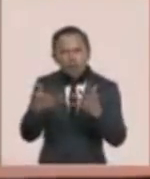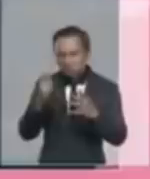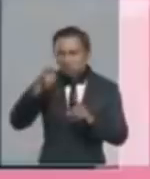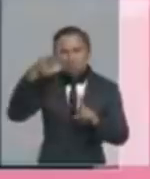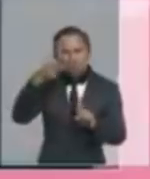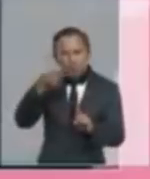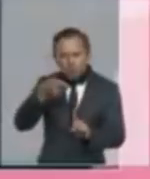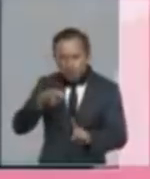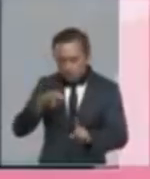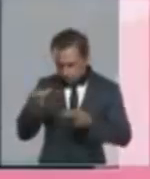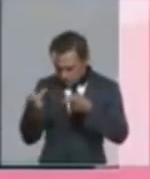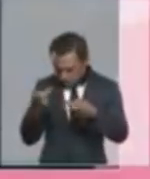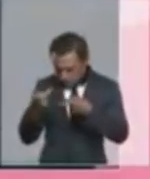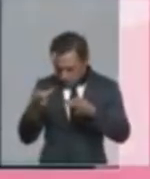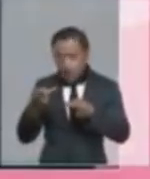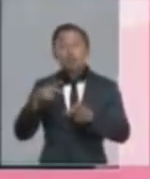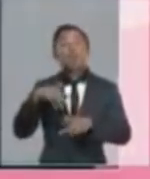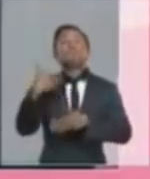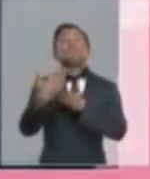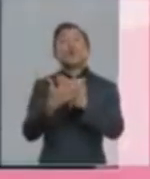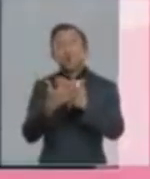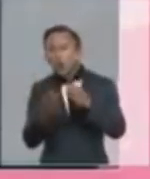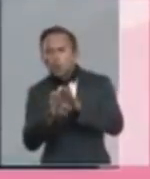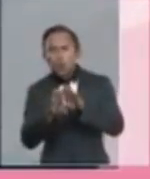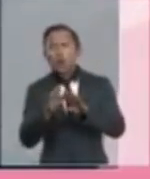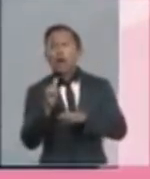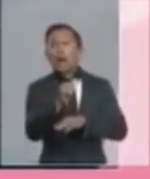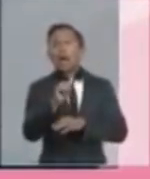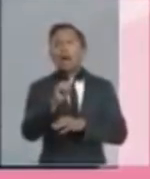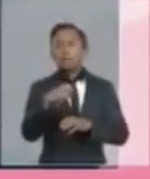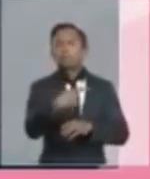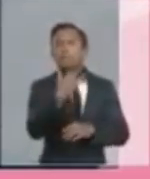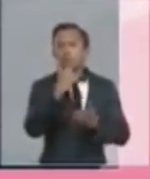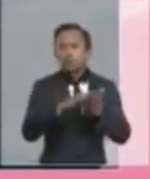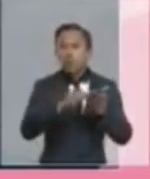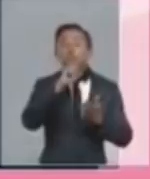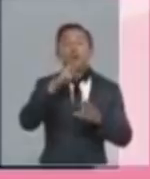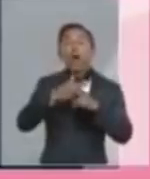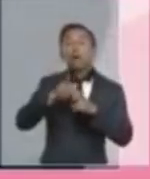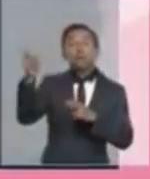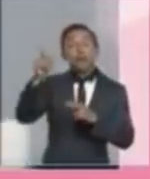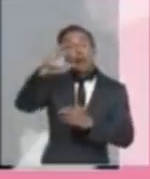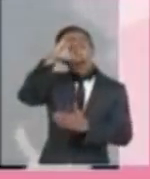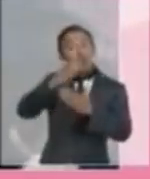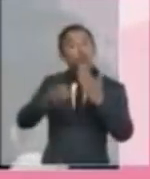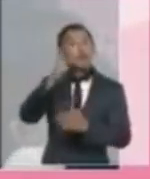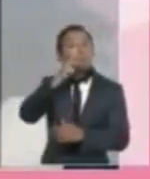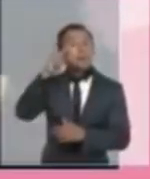a llevar a cabo una amnistía. Estoy invitando hasta al Papa Francisco a participar en este